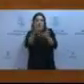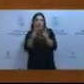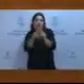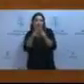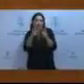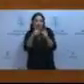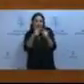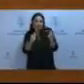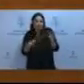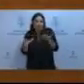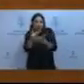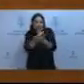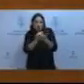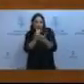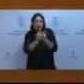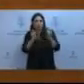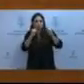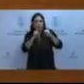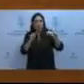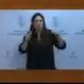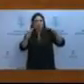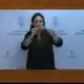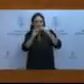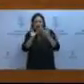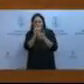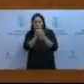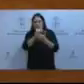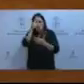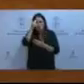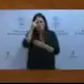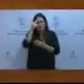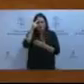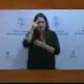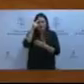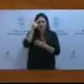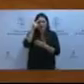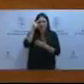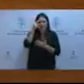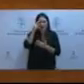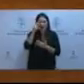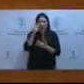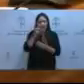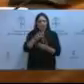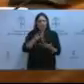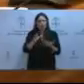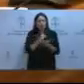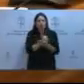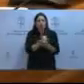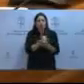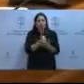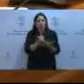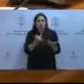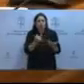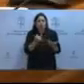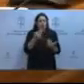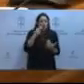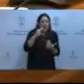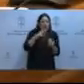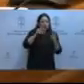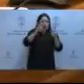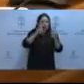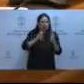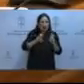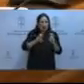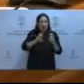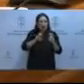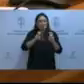asturiana, existe preocupación, hartazgo, podríamos decir, por la constante transgresión de los derechos laborales de las personas